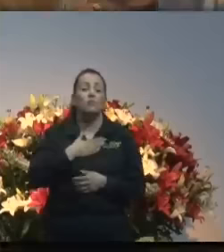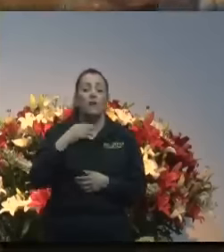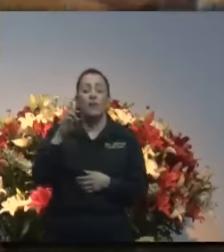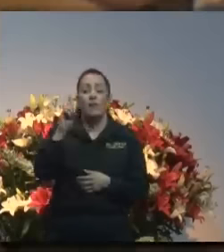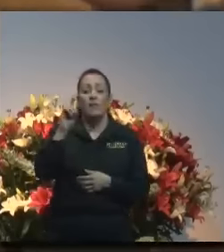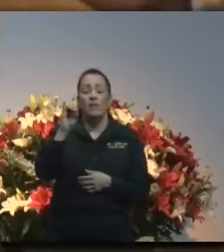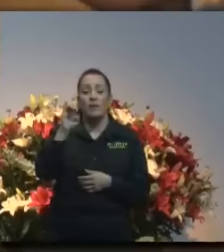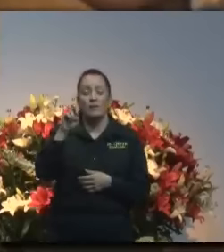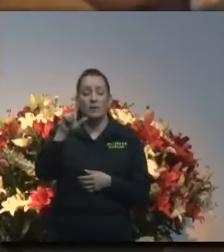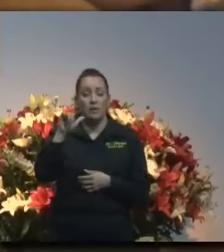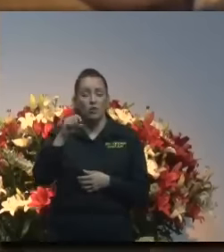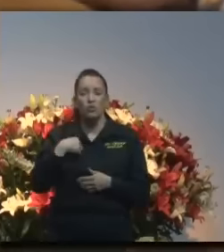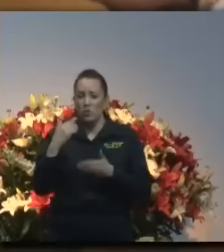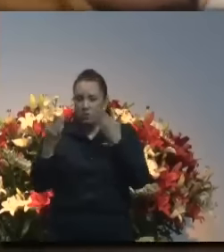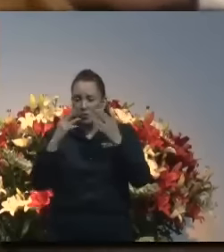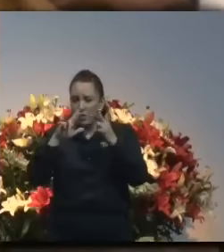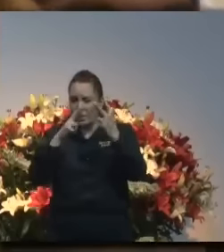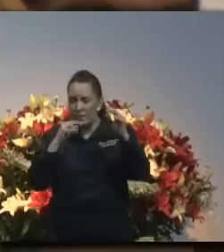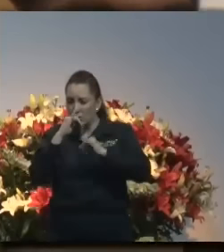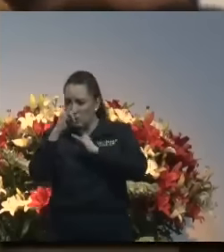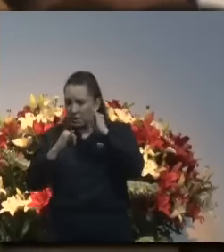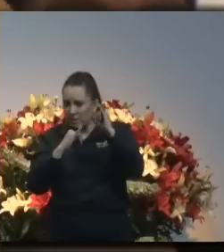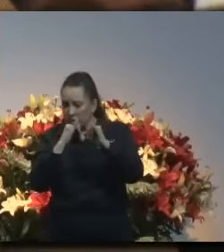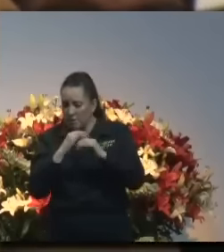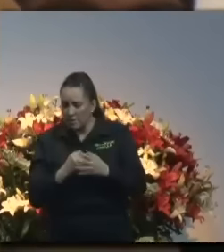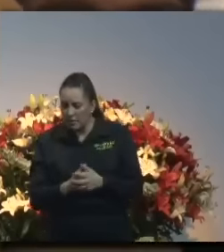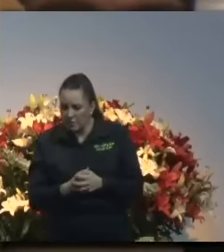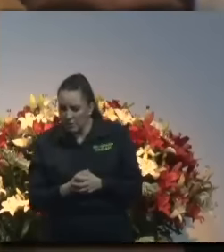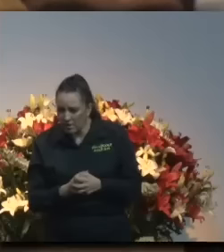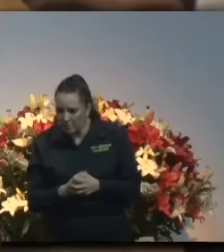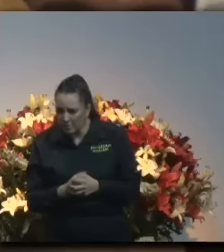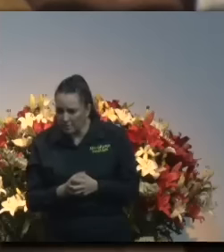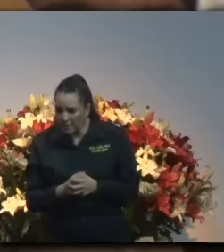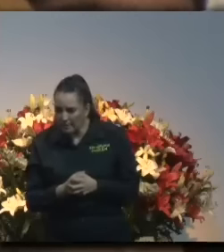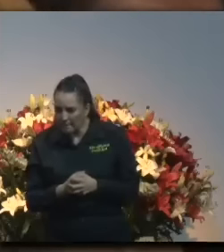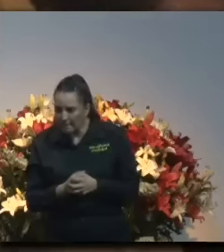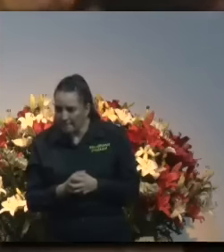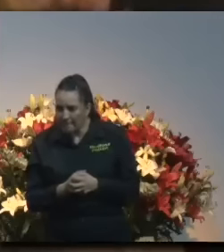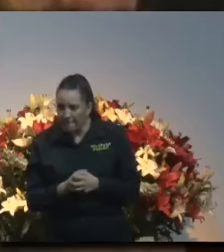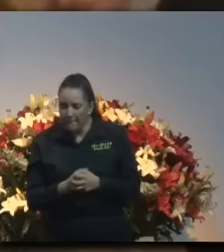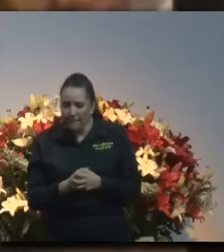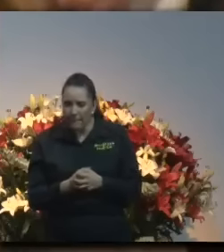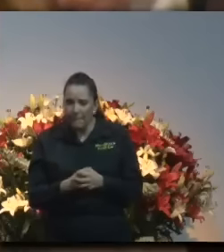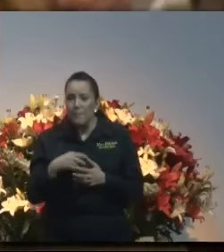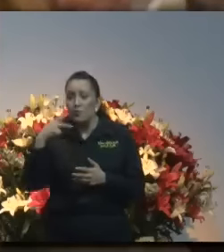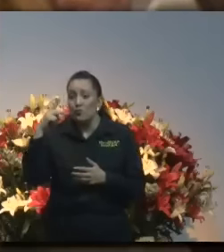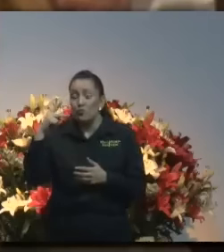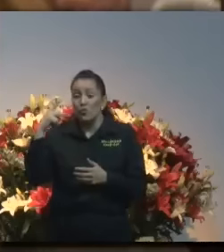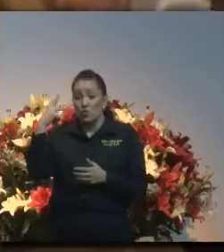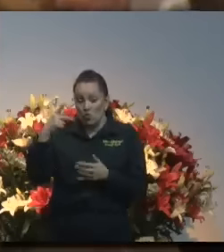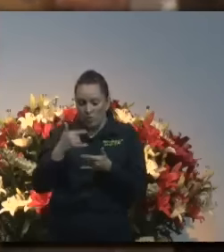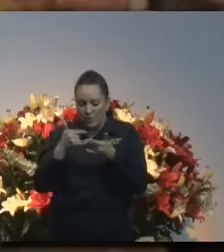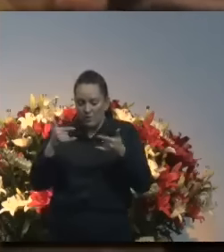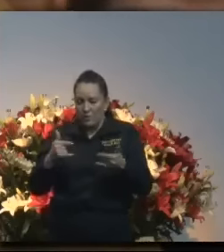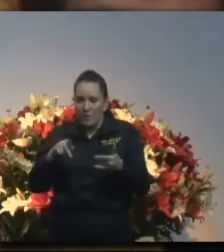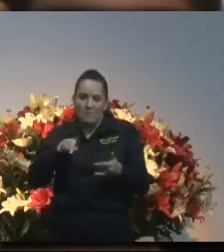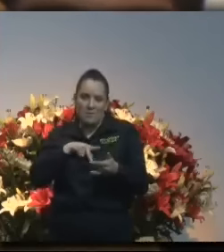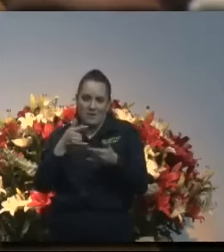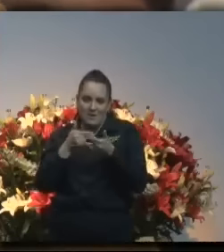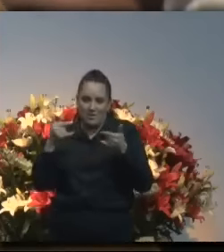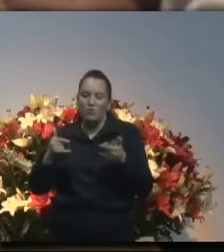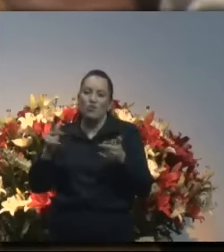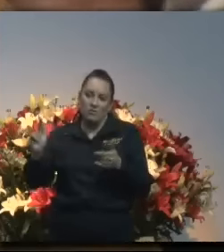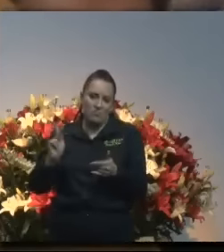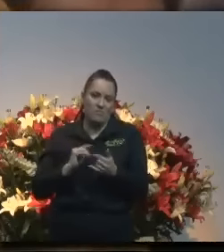estudio Relaciones Internacionales. Mi pregunta, bueno, he encontrado partes parecidas de tu historia y la mía. Yo igual soy de una comunidad pequeña del estado